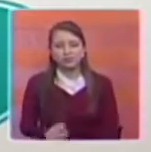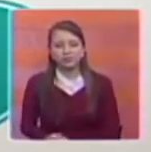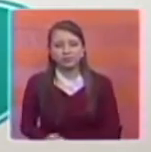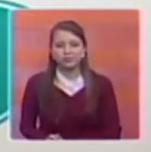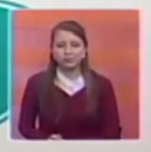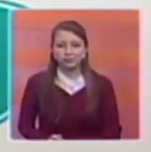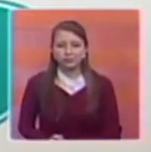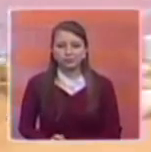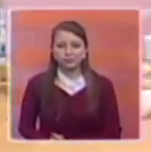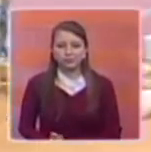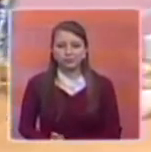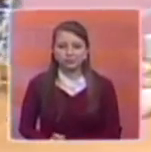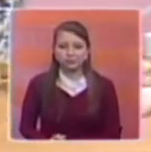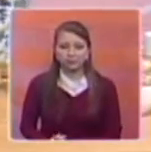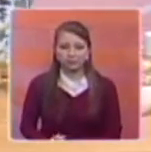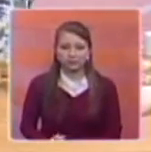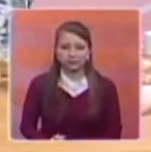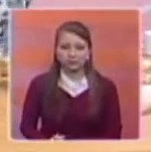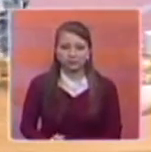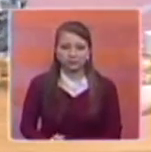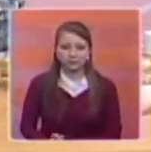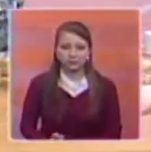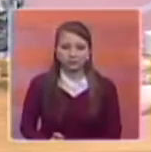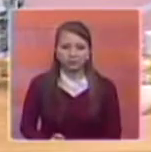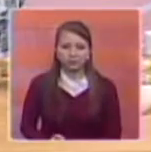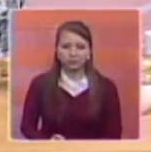Hola. Hola, buenos días, Gardenio. Le habla Gardenio.